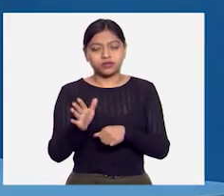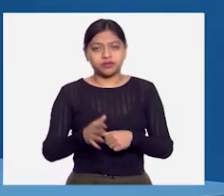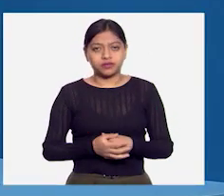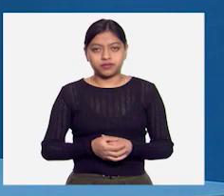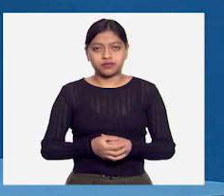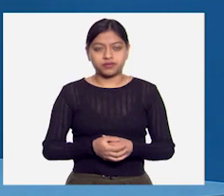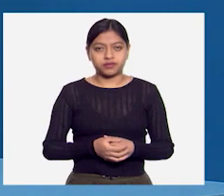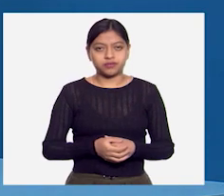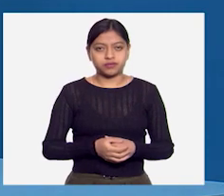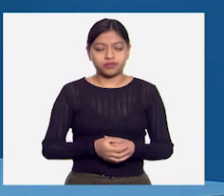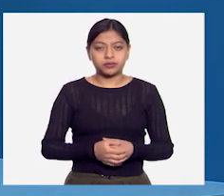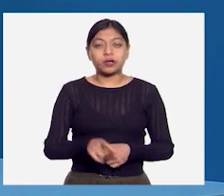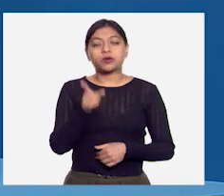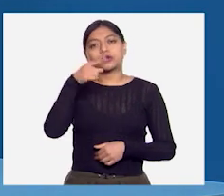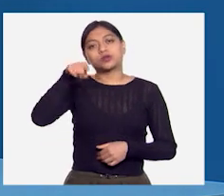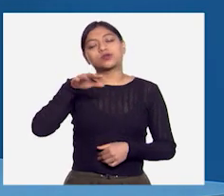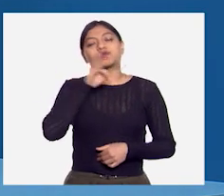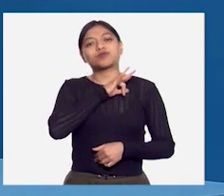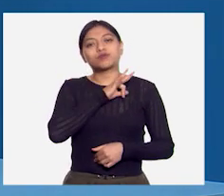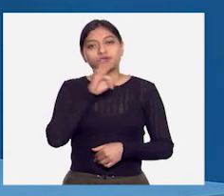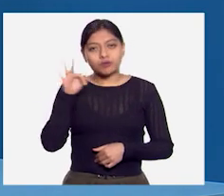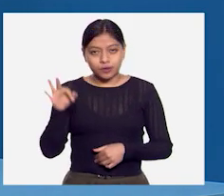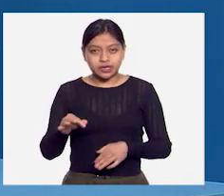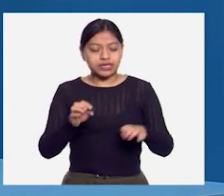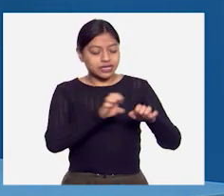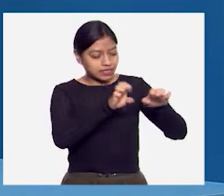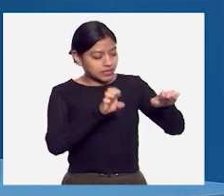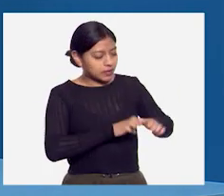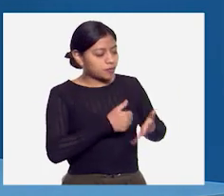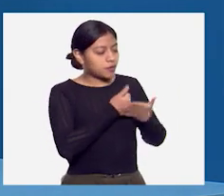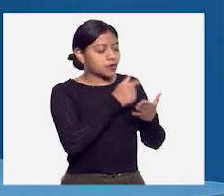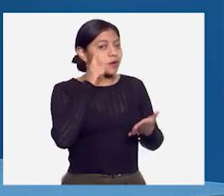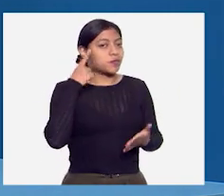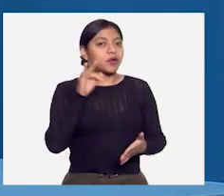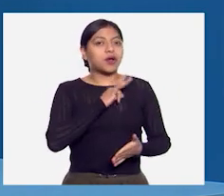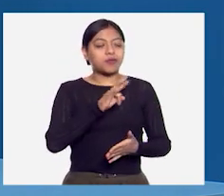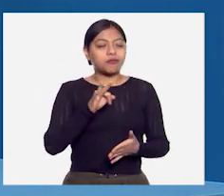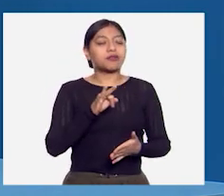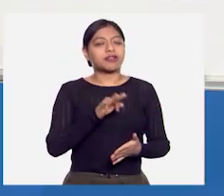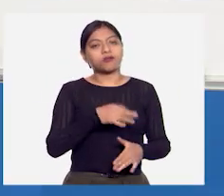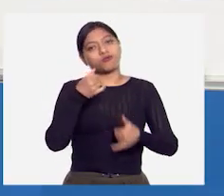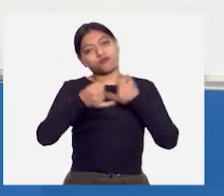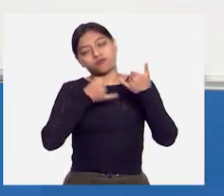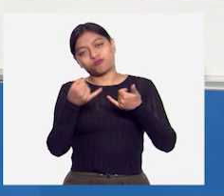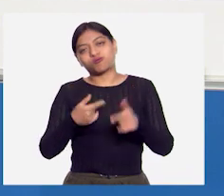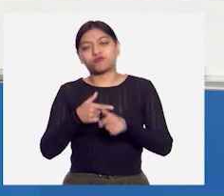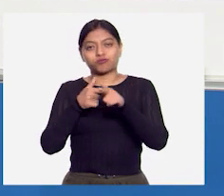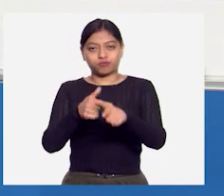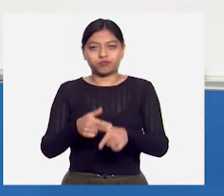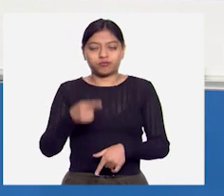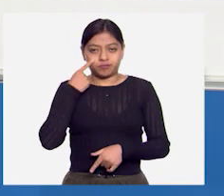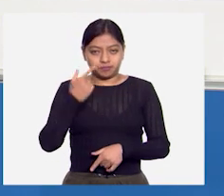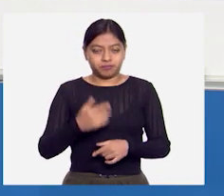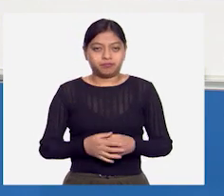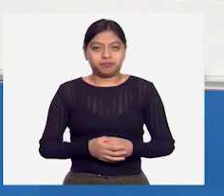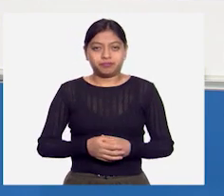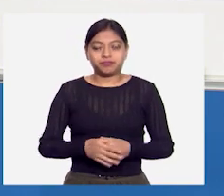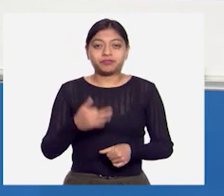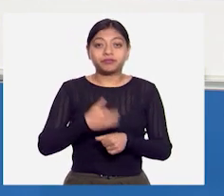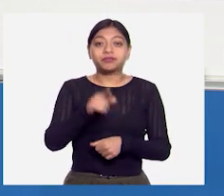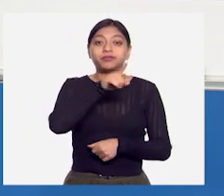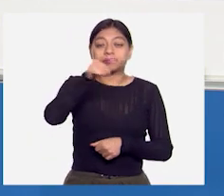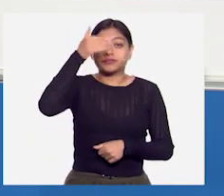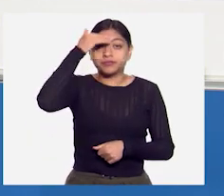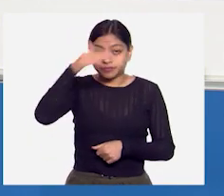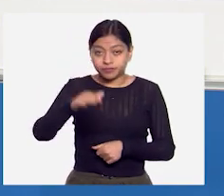bien. Así podremos ayudar a los compañeros del equipo para que lo usen y sigan jugando así. Así es. Entonces sabemos que